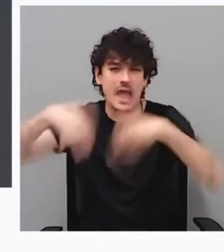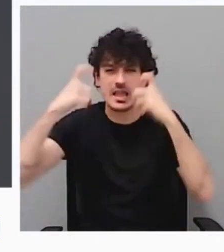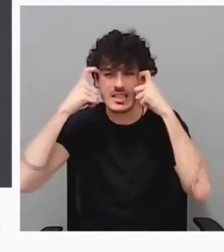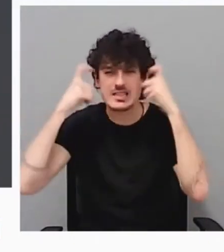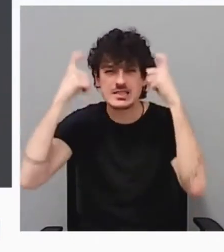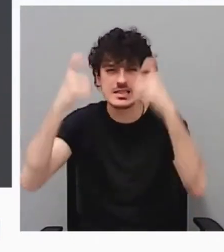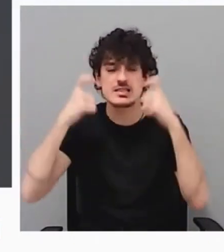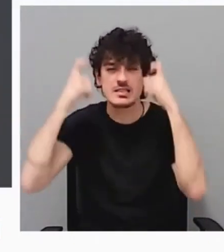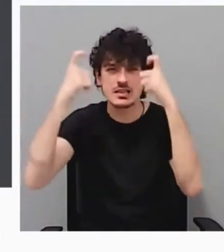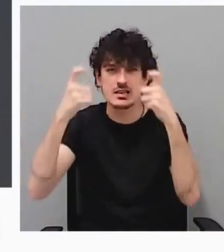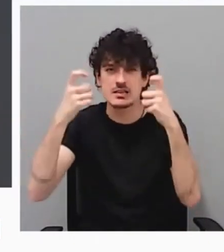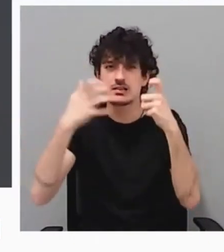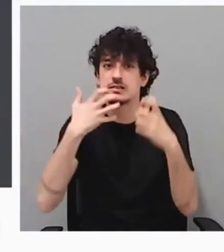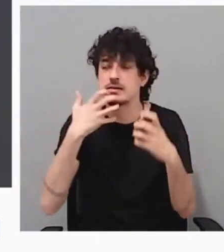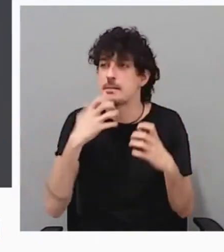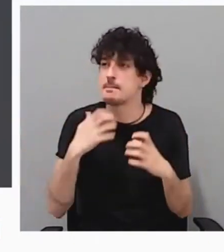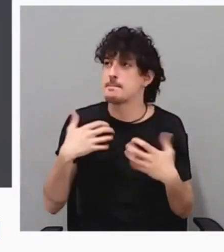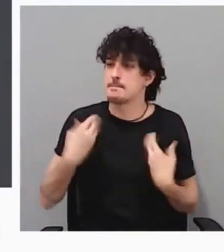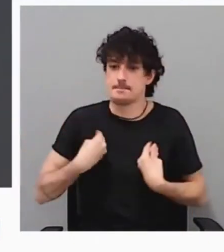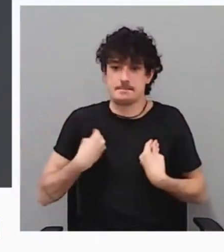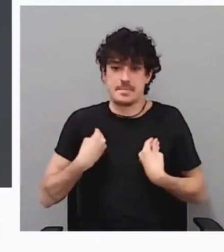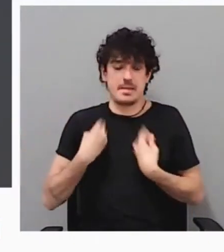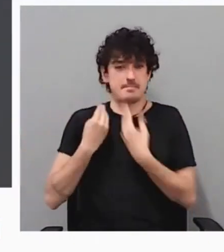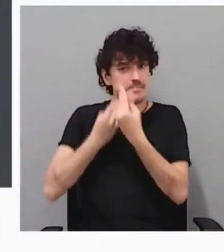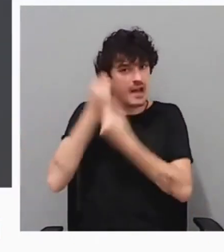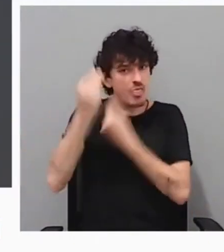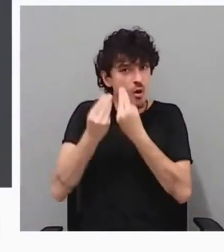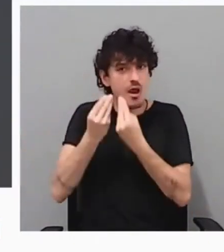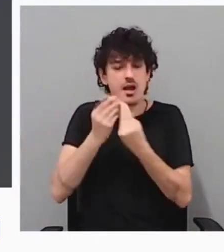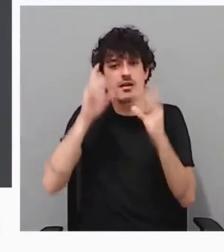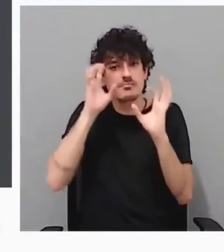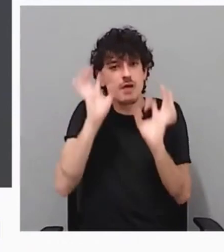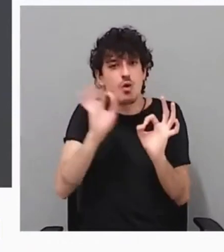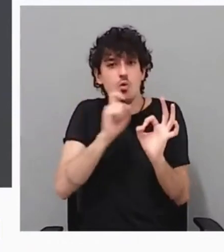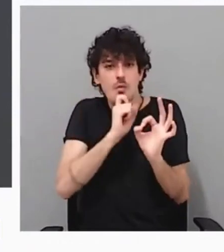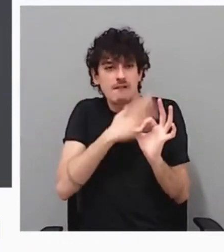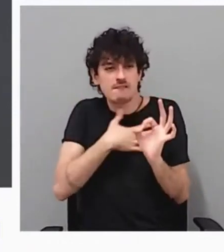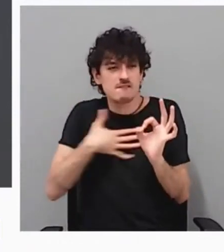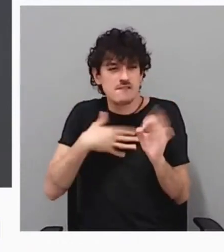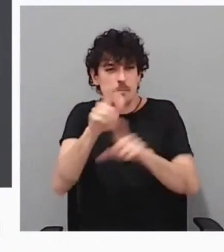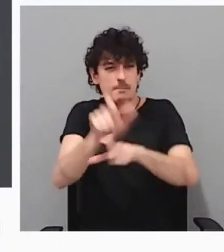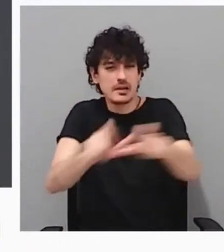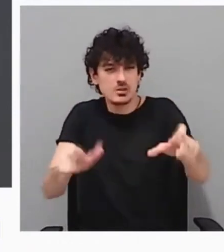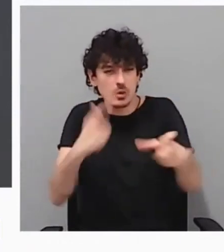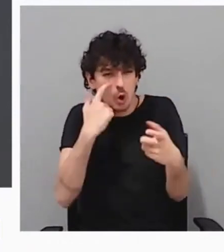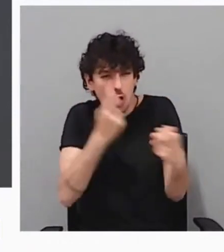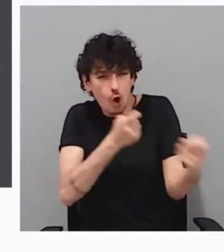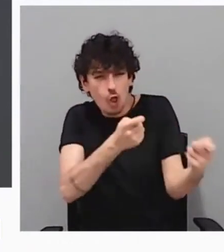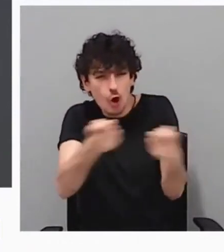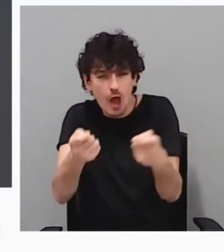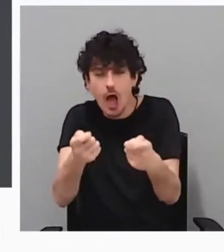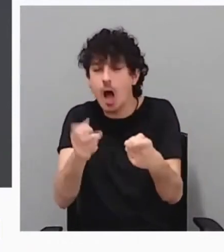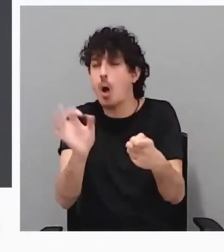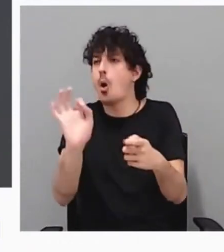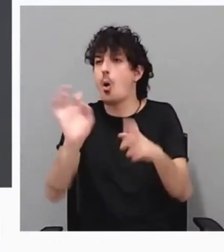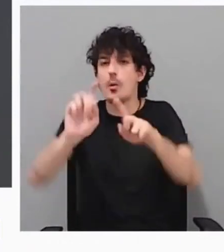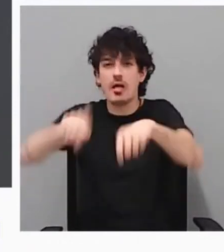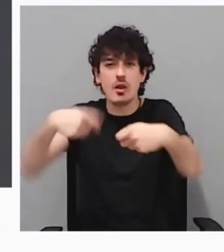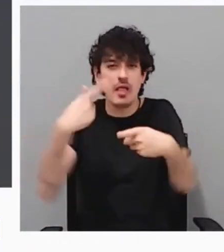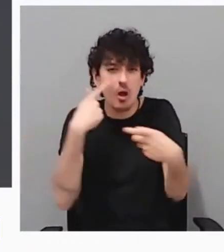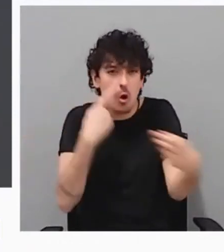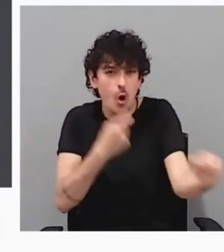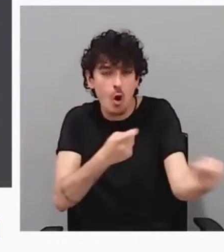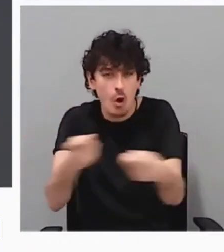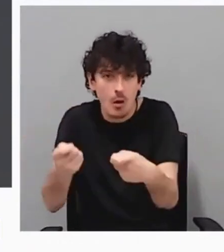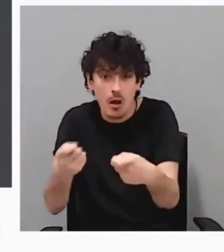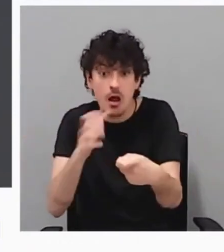¿Cuándo racionaliza uno su vida? Cuando quiere controlar, para controlar a otros, para controlar a la naturaleza. Y ahora nos damos cuenta que la